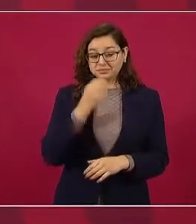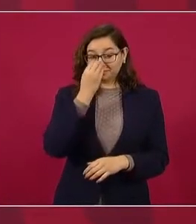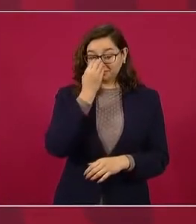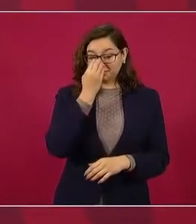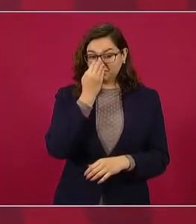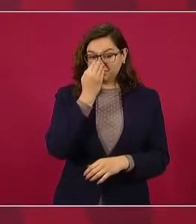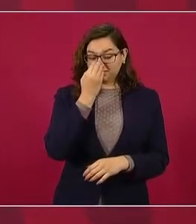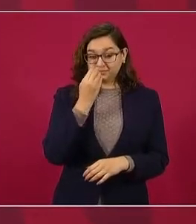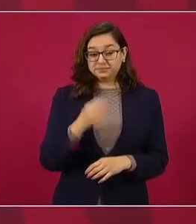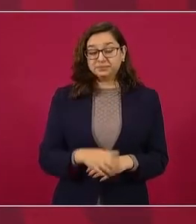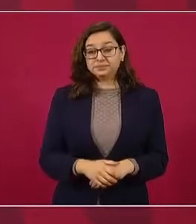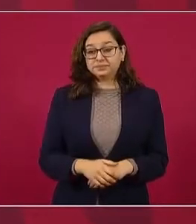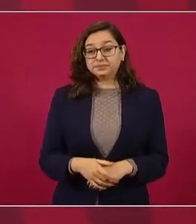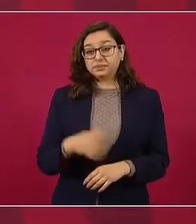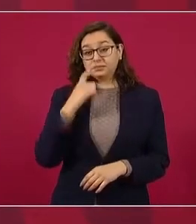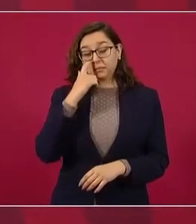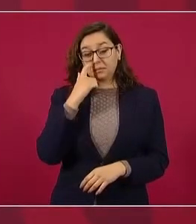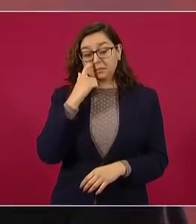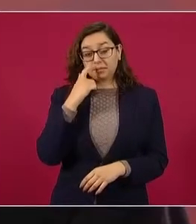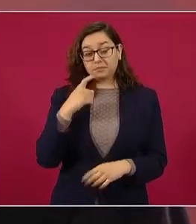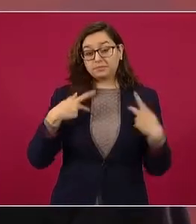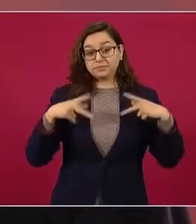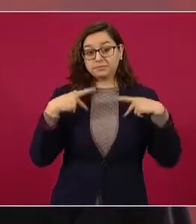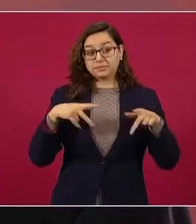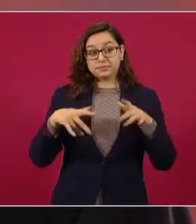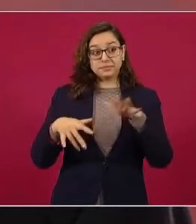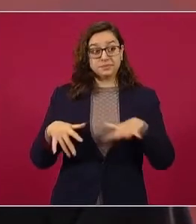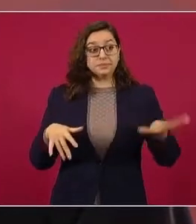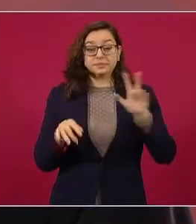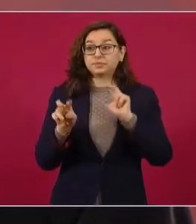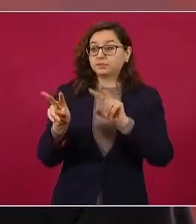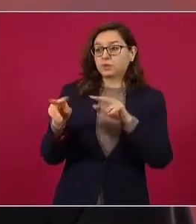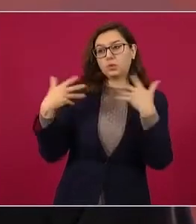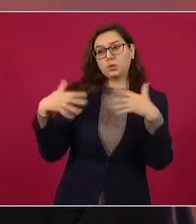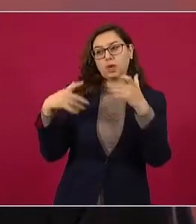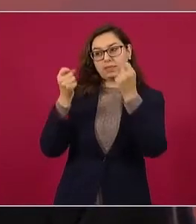que no pierden ni su respetabilidad.